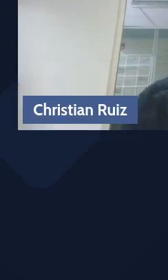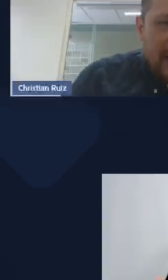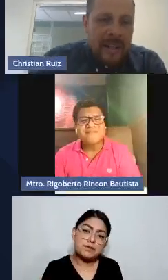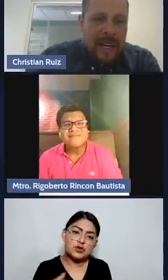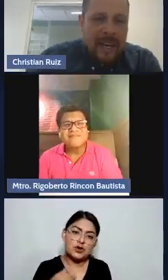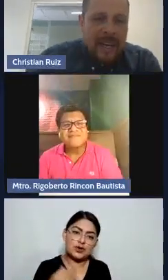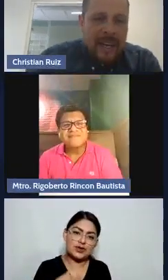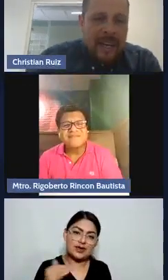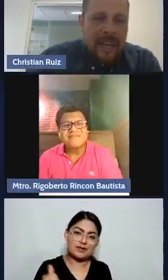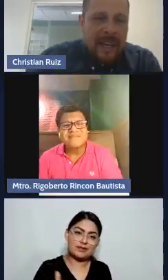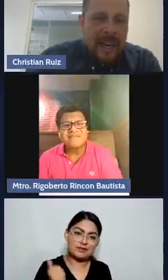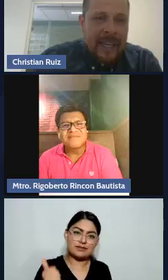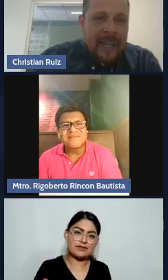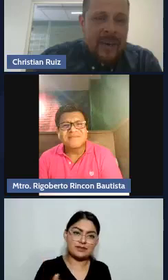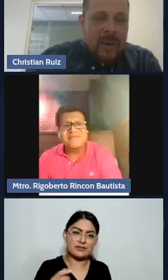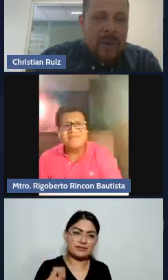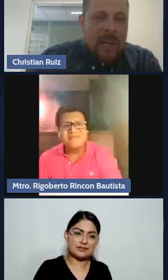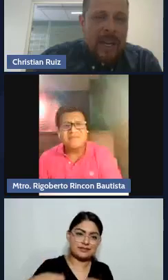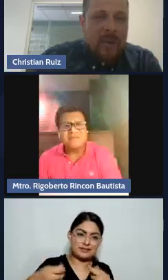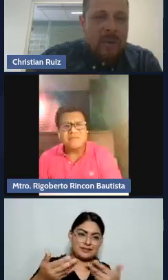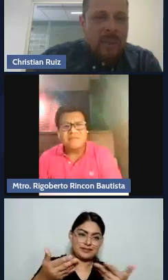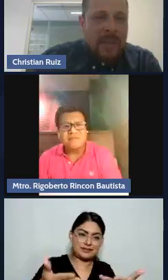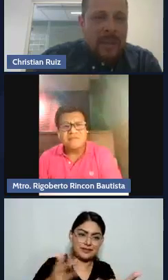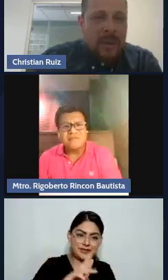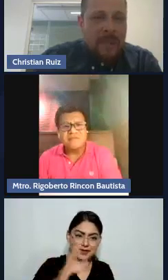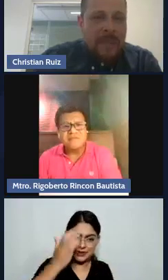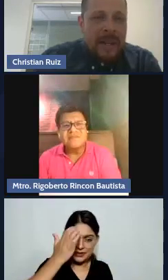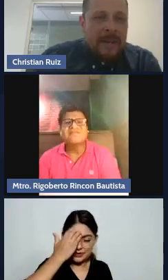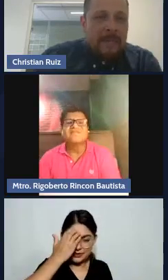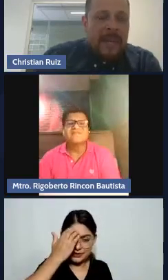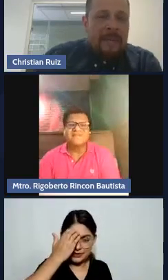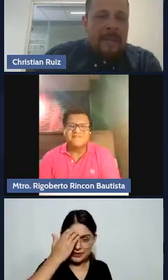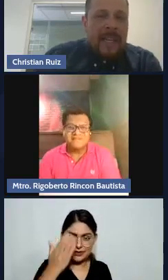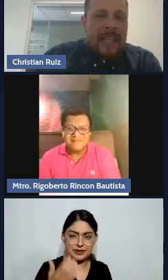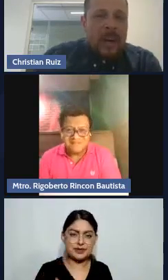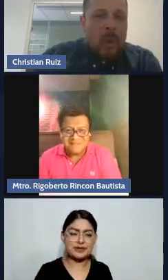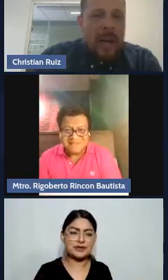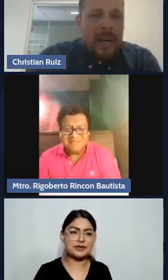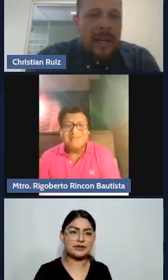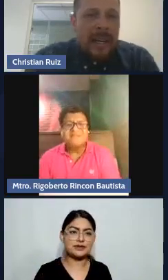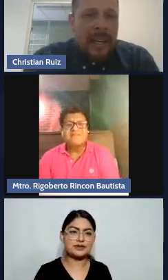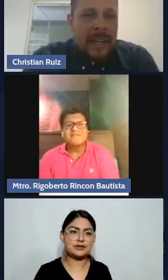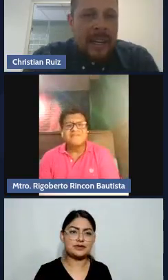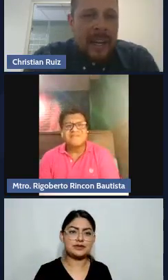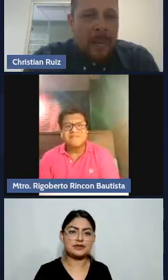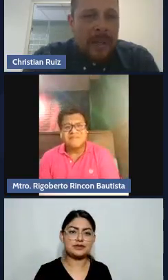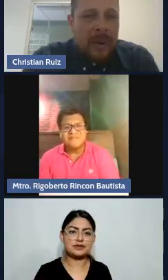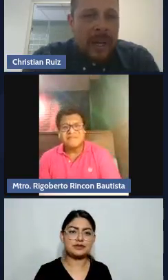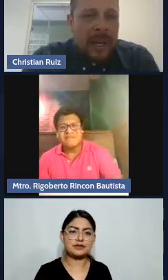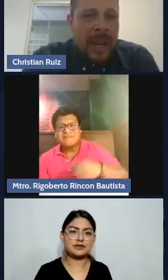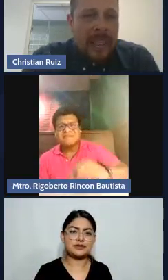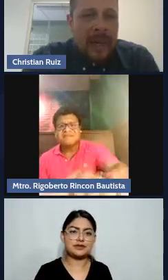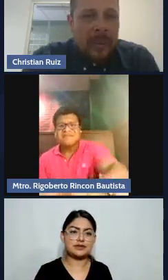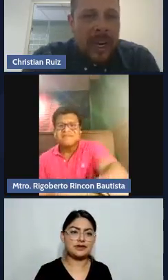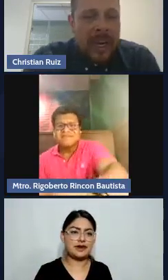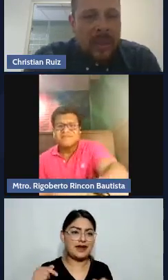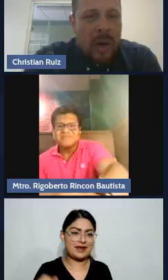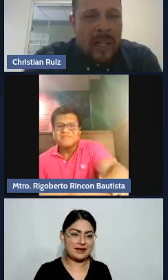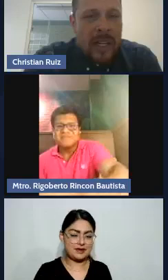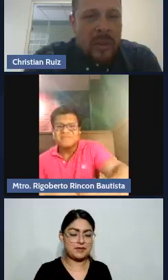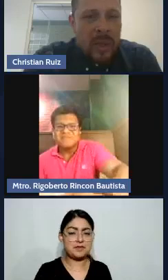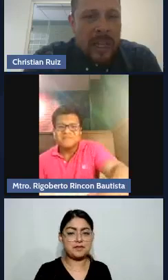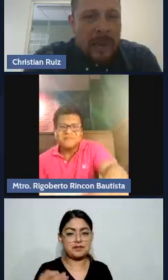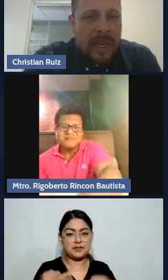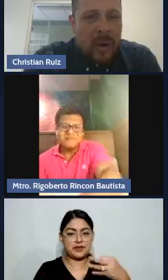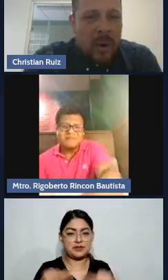para darle aquí un reconocimiento mediante el cual le comento que el Tribunal